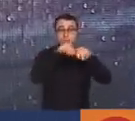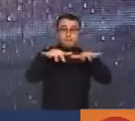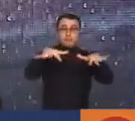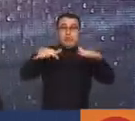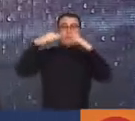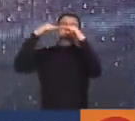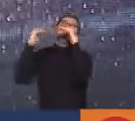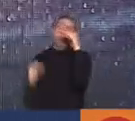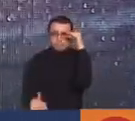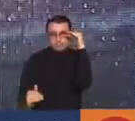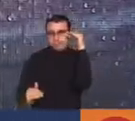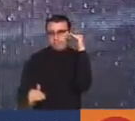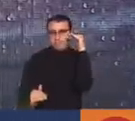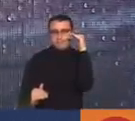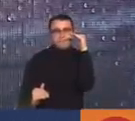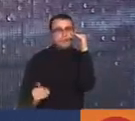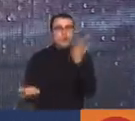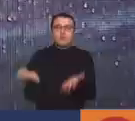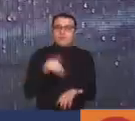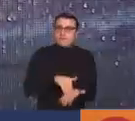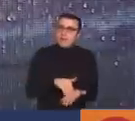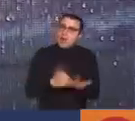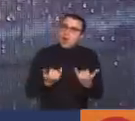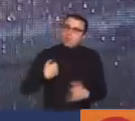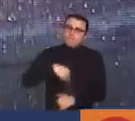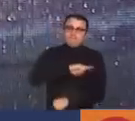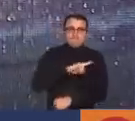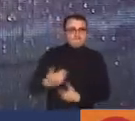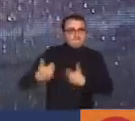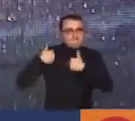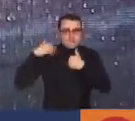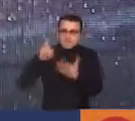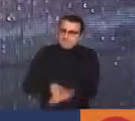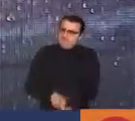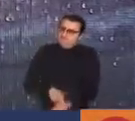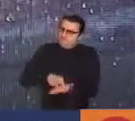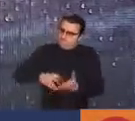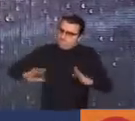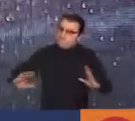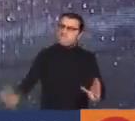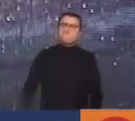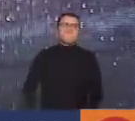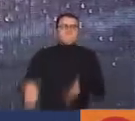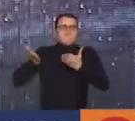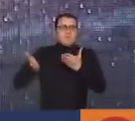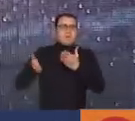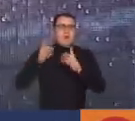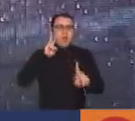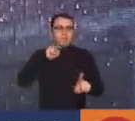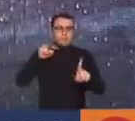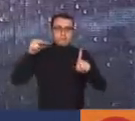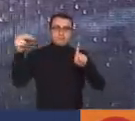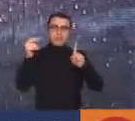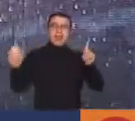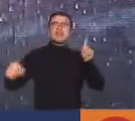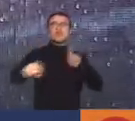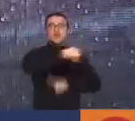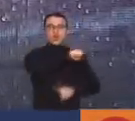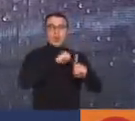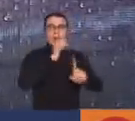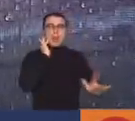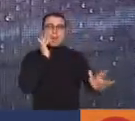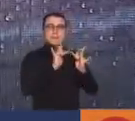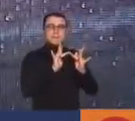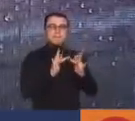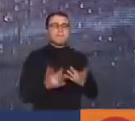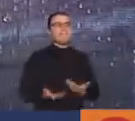que recuperar la ciudad desde el punto de vista social. Y en esto, como